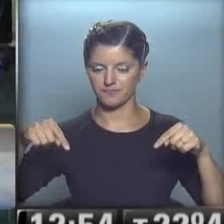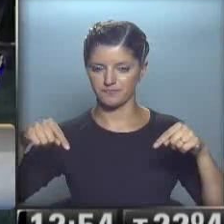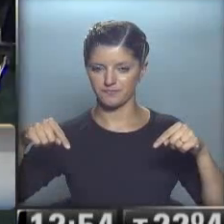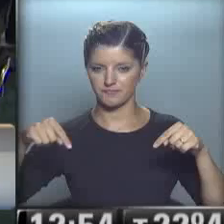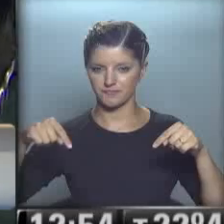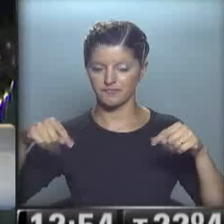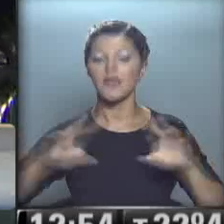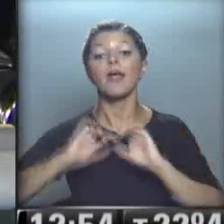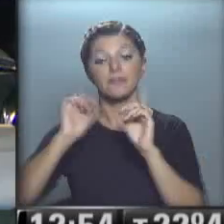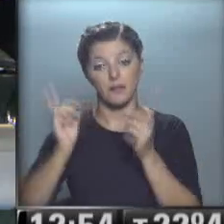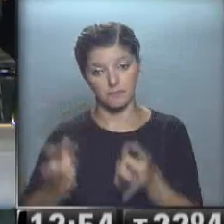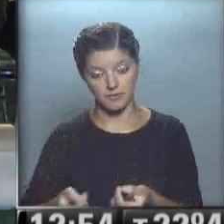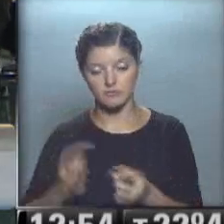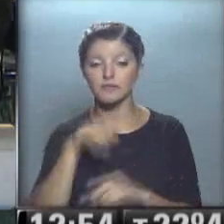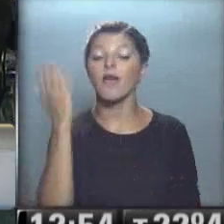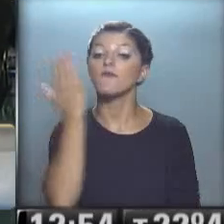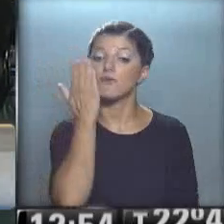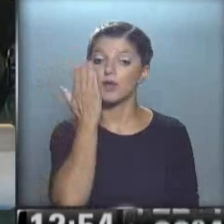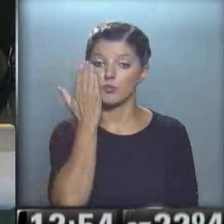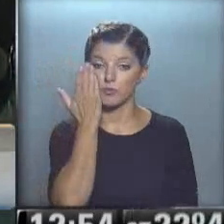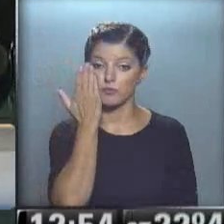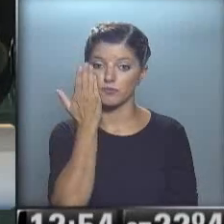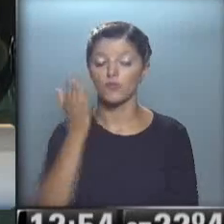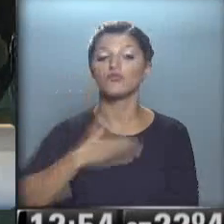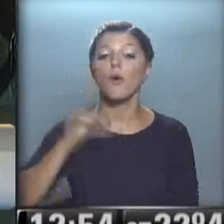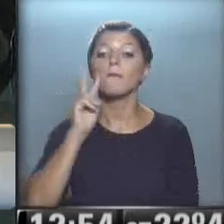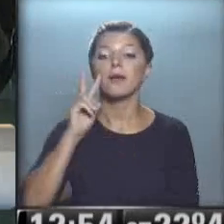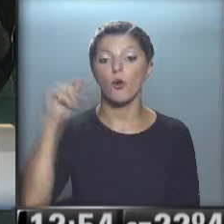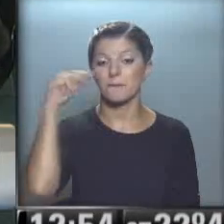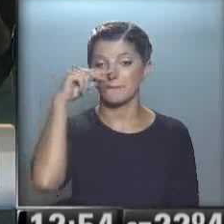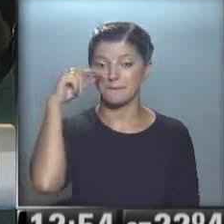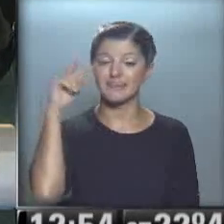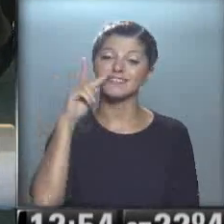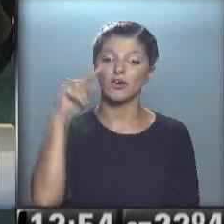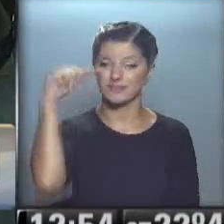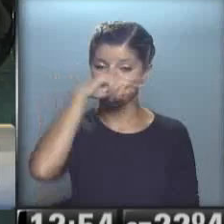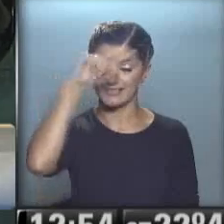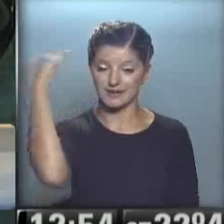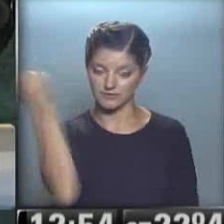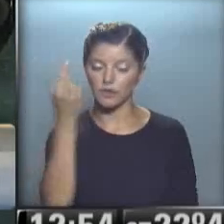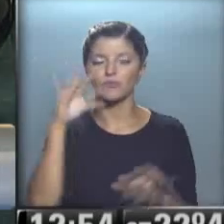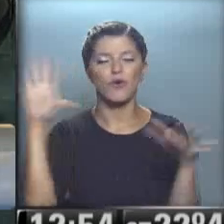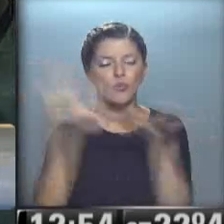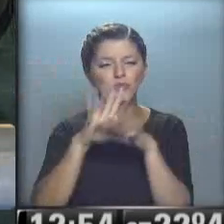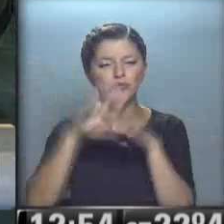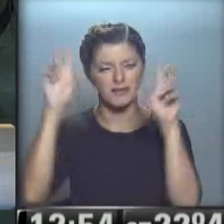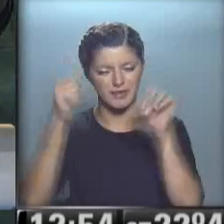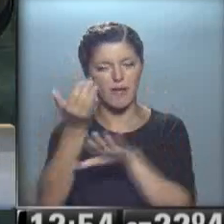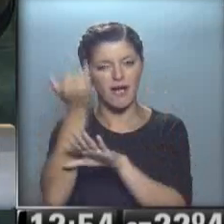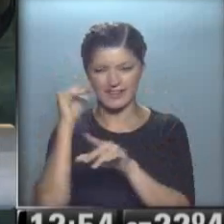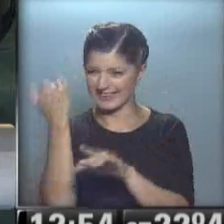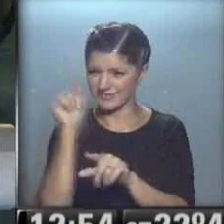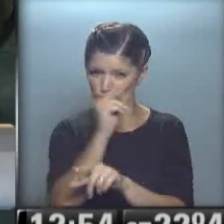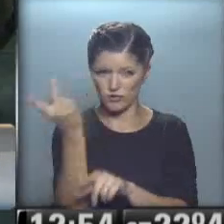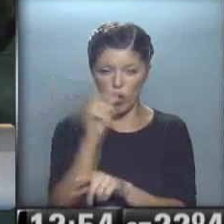0709 también la red social Facebook Yo veo visión 7 internacional justamente del tema que estaban hablando recién se comunica con